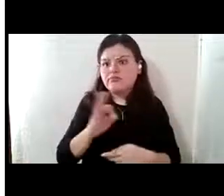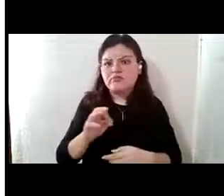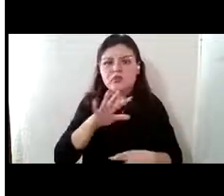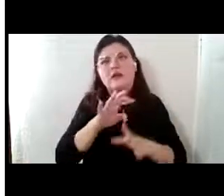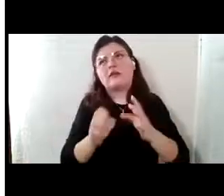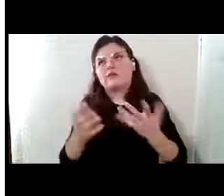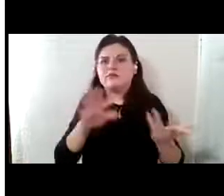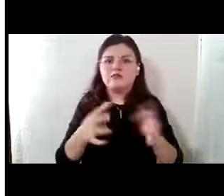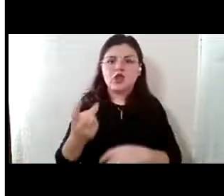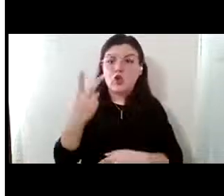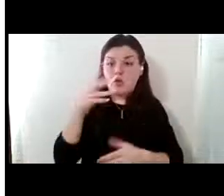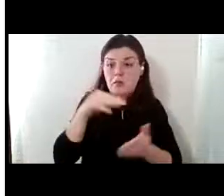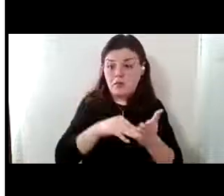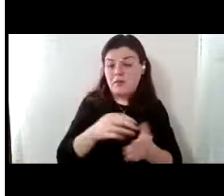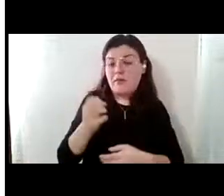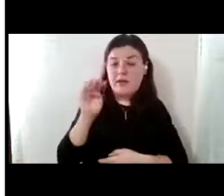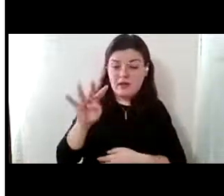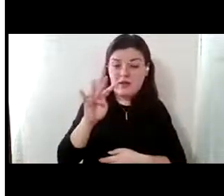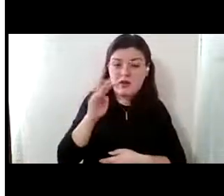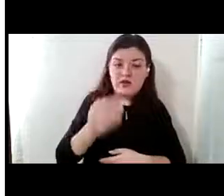en el 2019 abarcan a